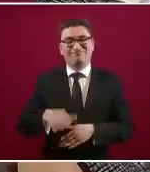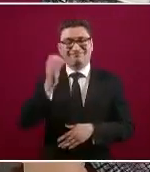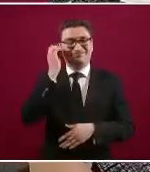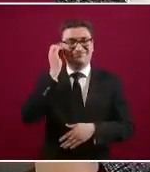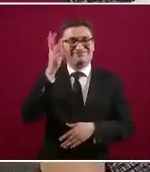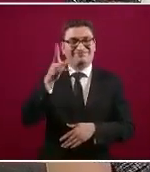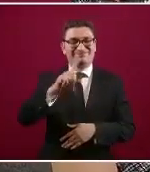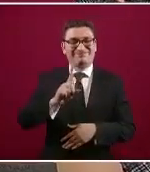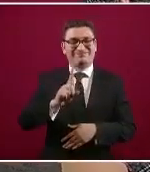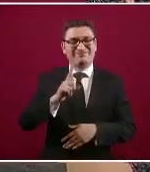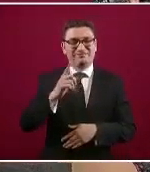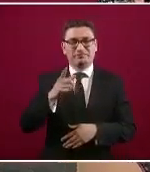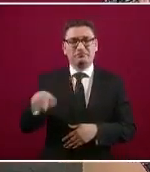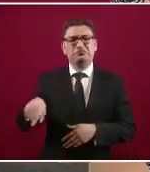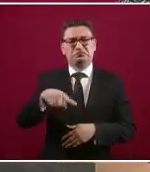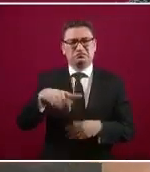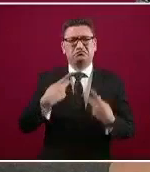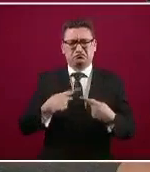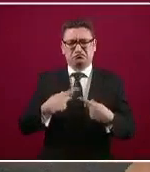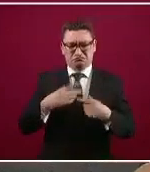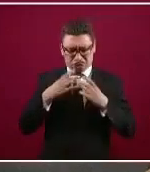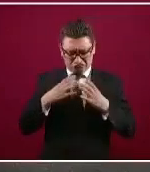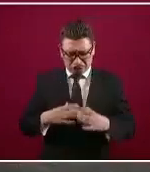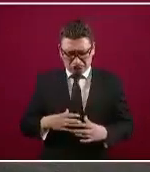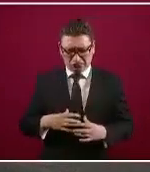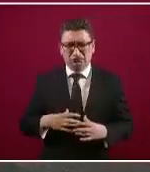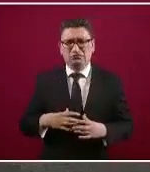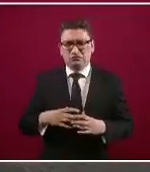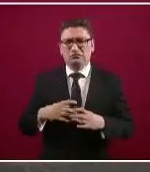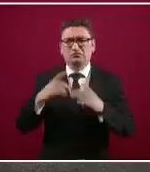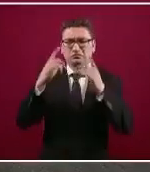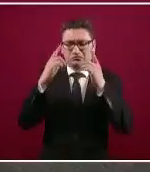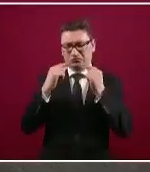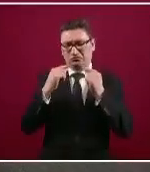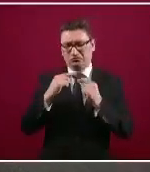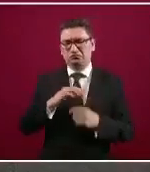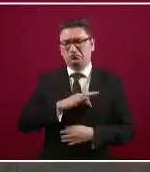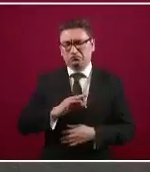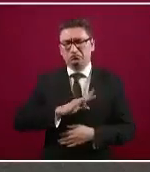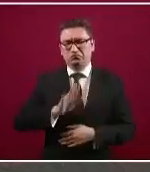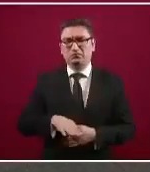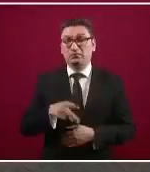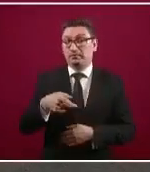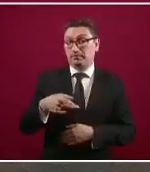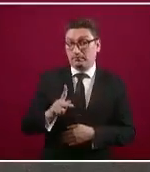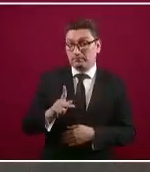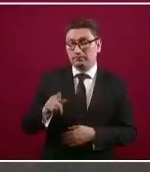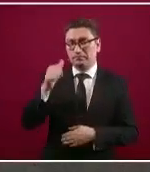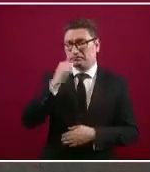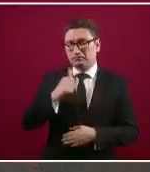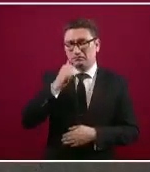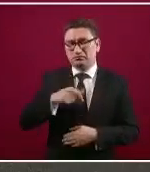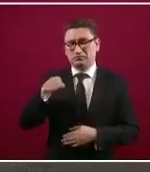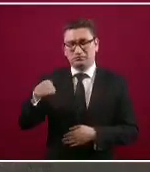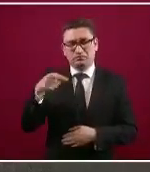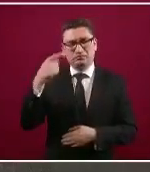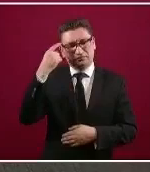Cierran sus ojos y se quedan velando y siempre